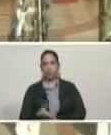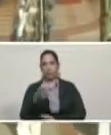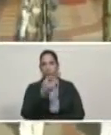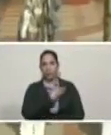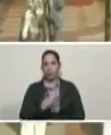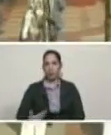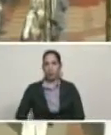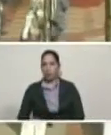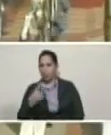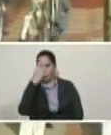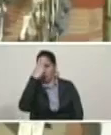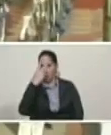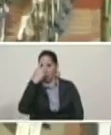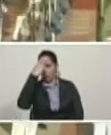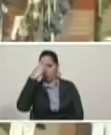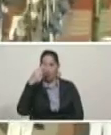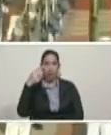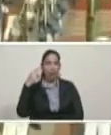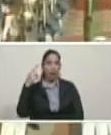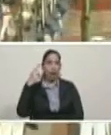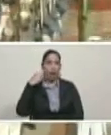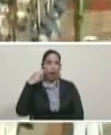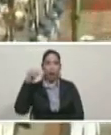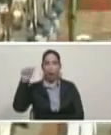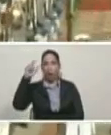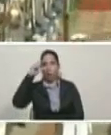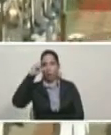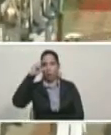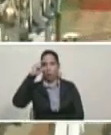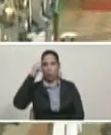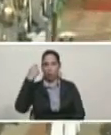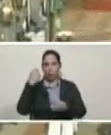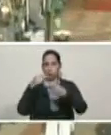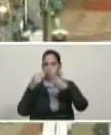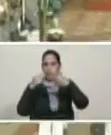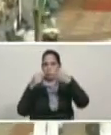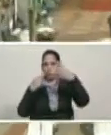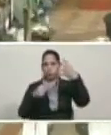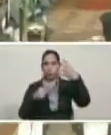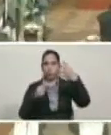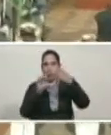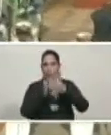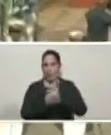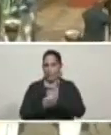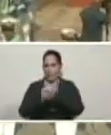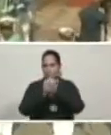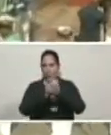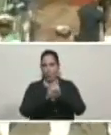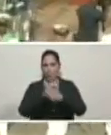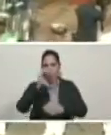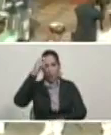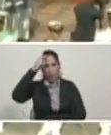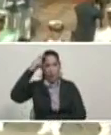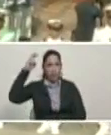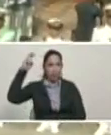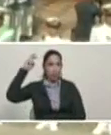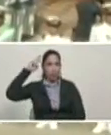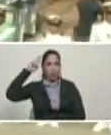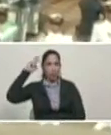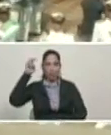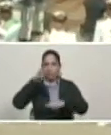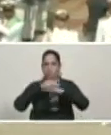Taret, Aristóbulo, Mota, Menéndez, canciller,